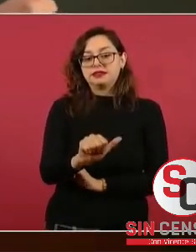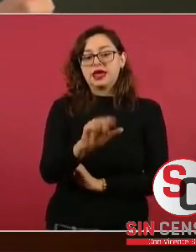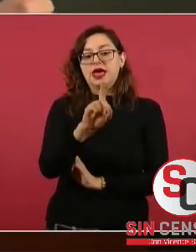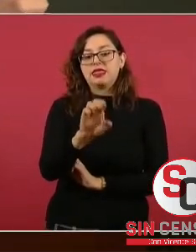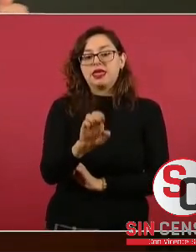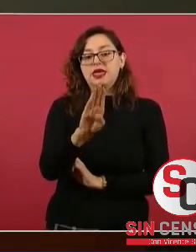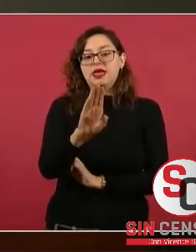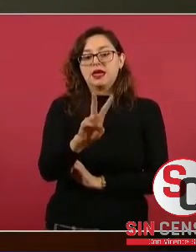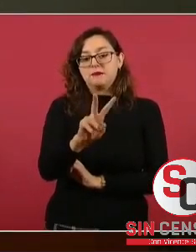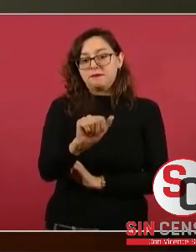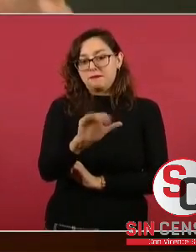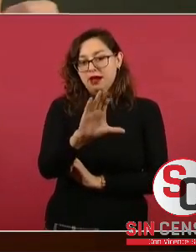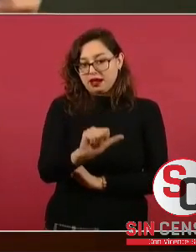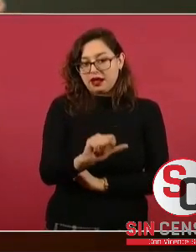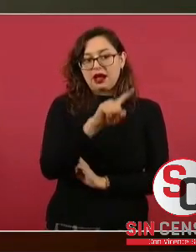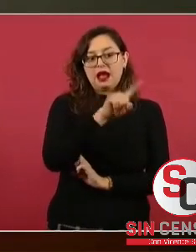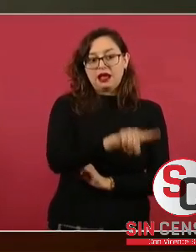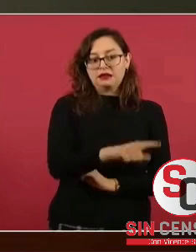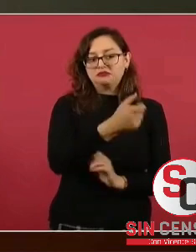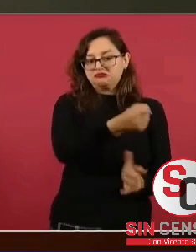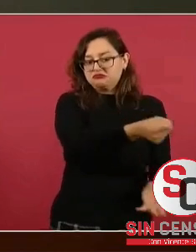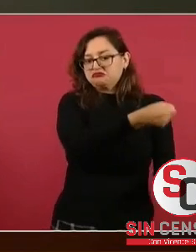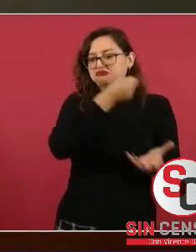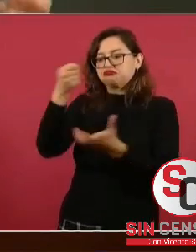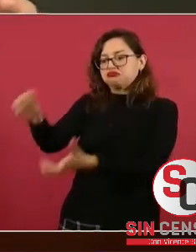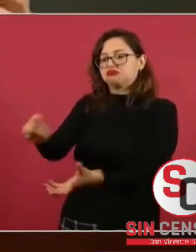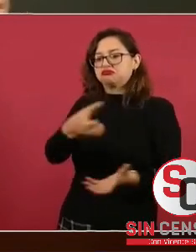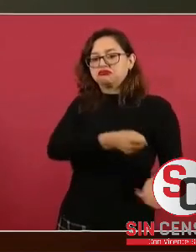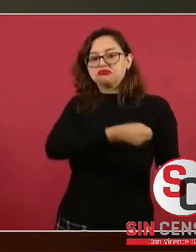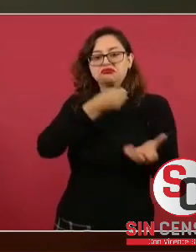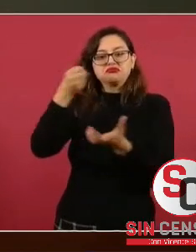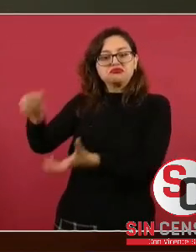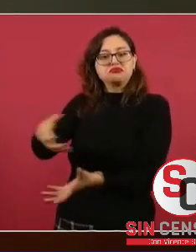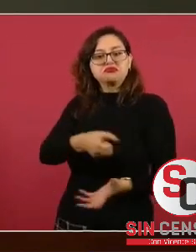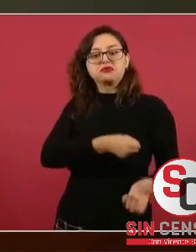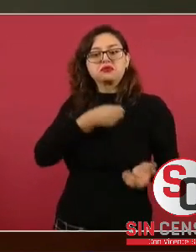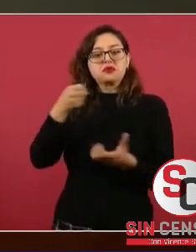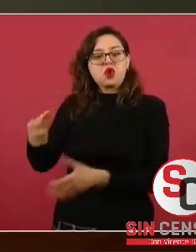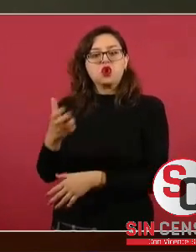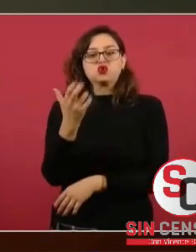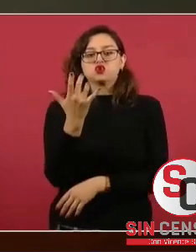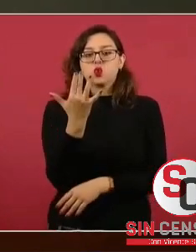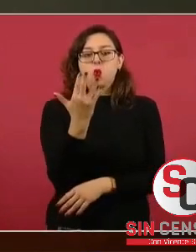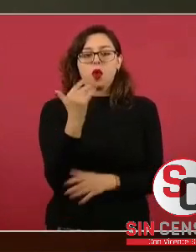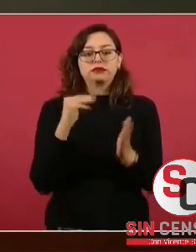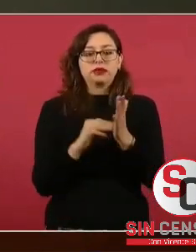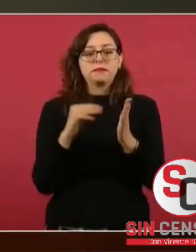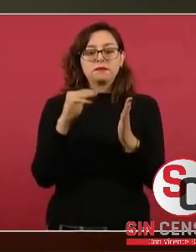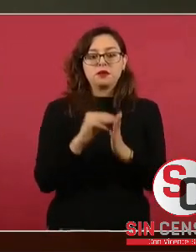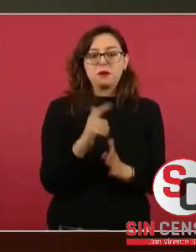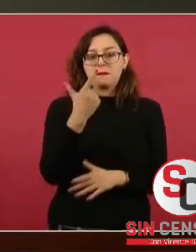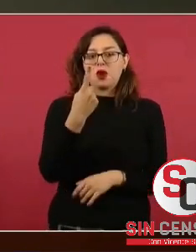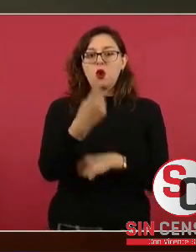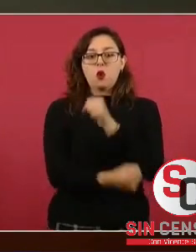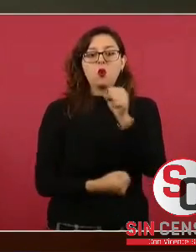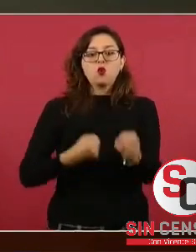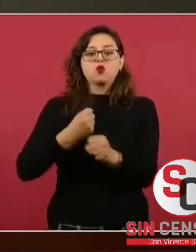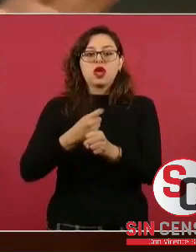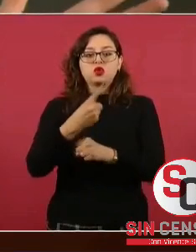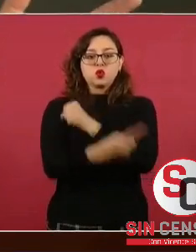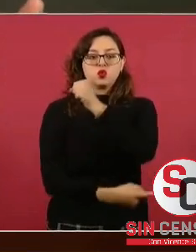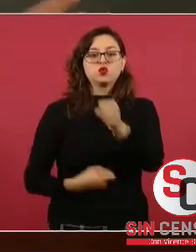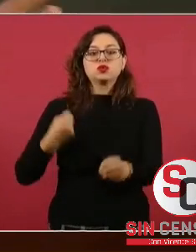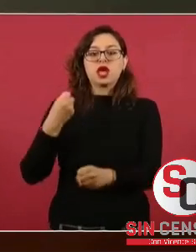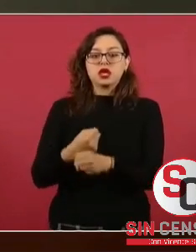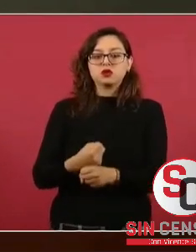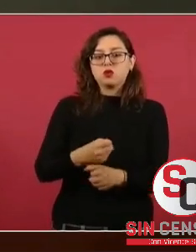público vía asignaciones, violando cualquier tope, le entregó 50 millones de pesos anuales aproximadamente para